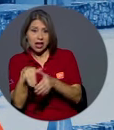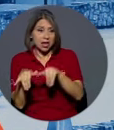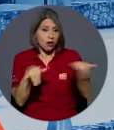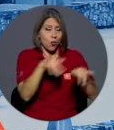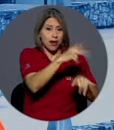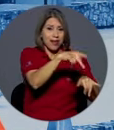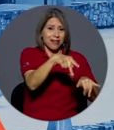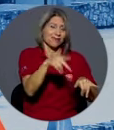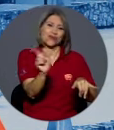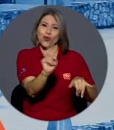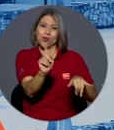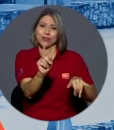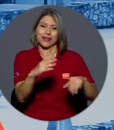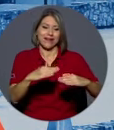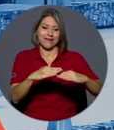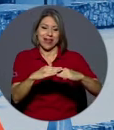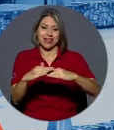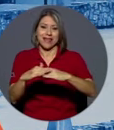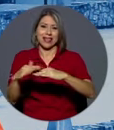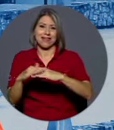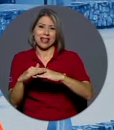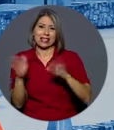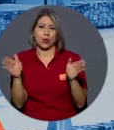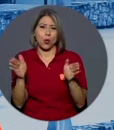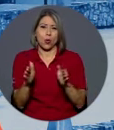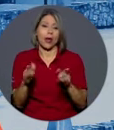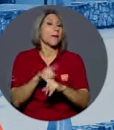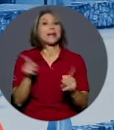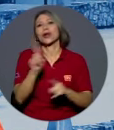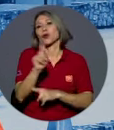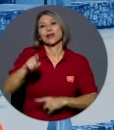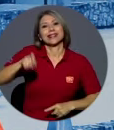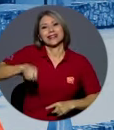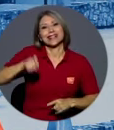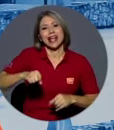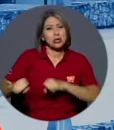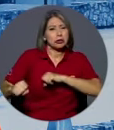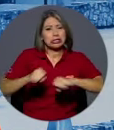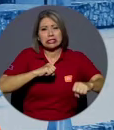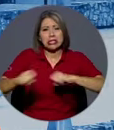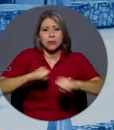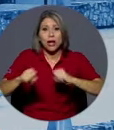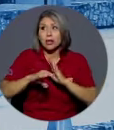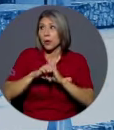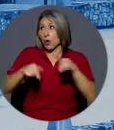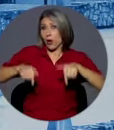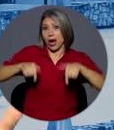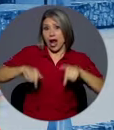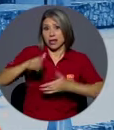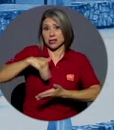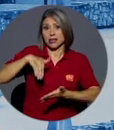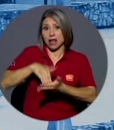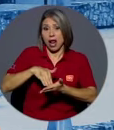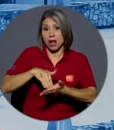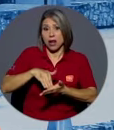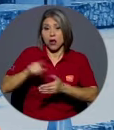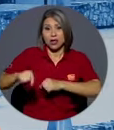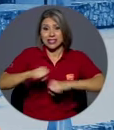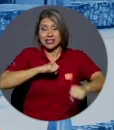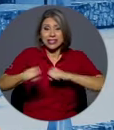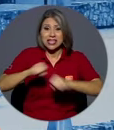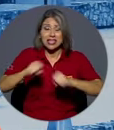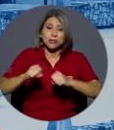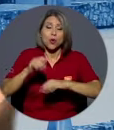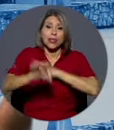el tamaño para generar esos sismos. Sin embargo, no hace falta que el sismo sea grande. En esta región, un sismo de magnitud 6 puede causar mucho